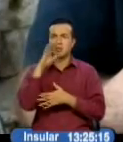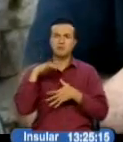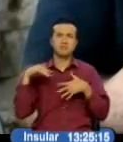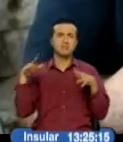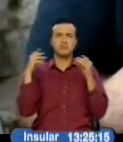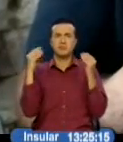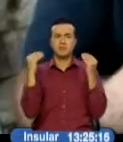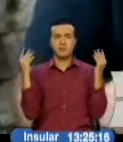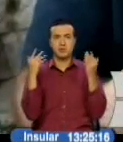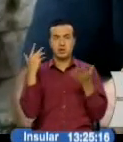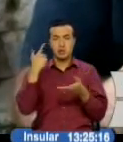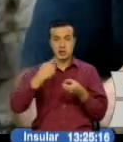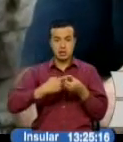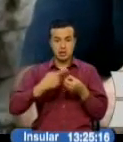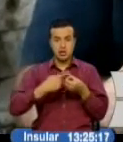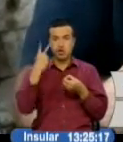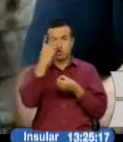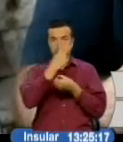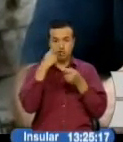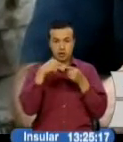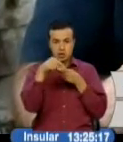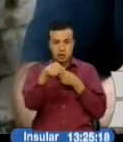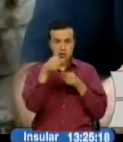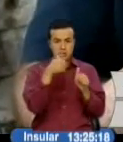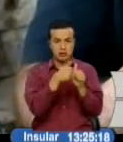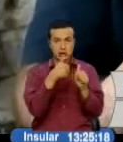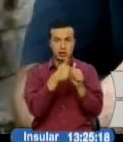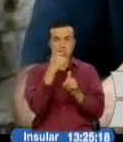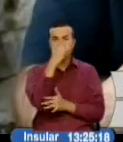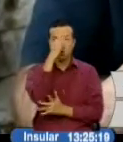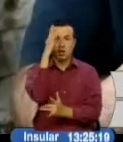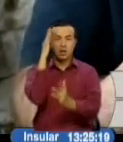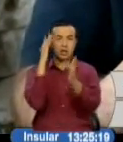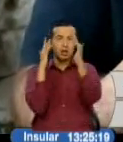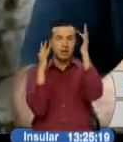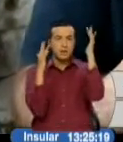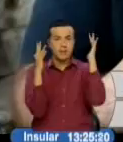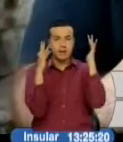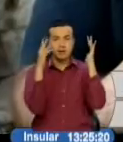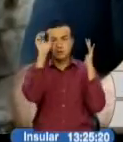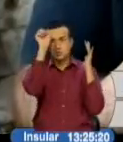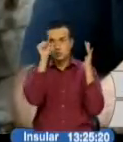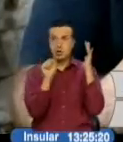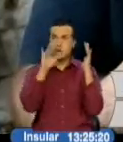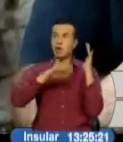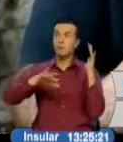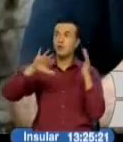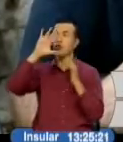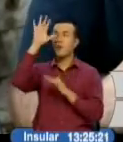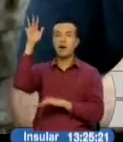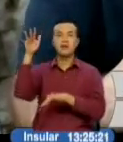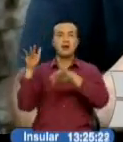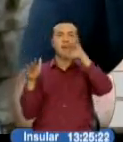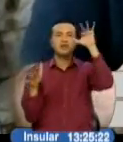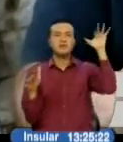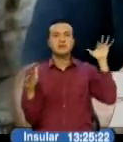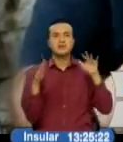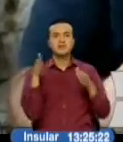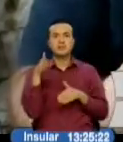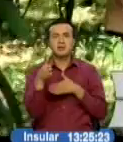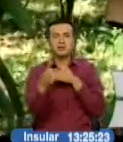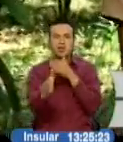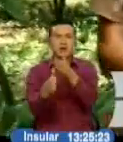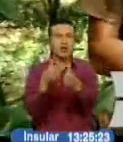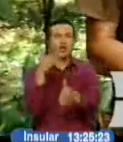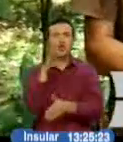del capital, en 2 horas estás en un bosque húmedo o en la sierra, en las montañas, pescando